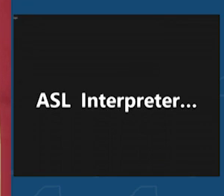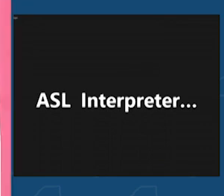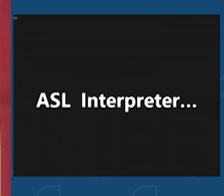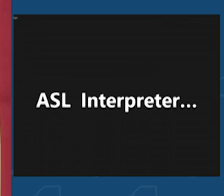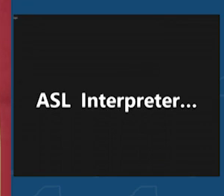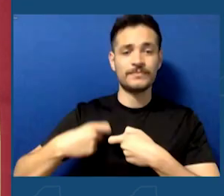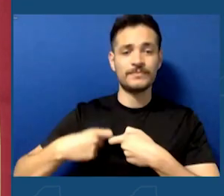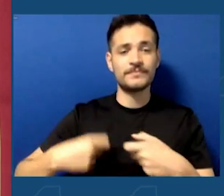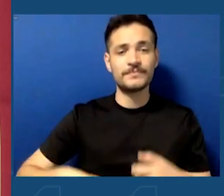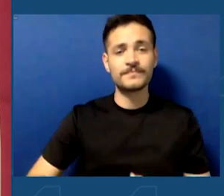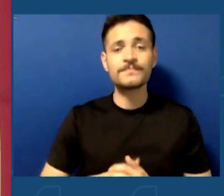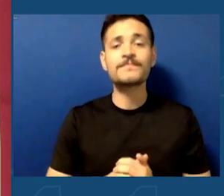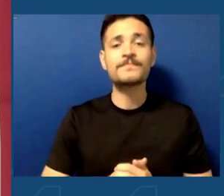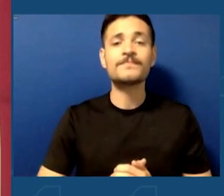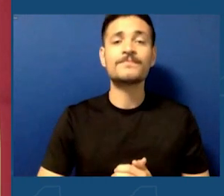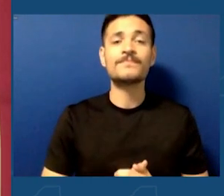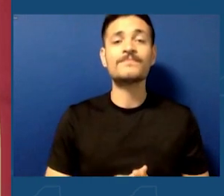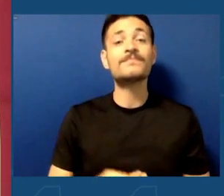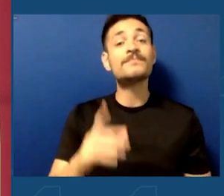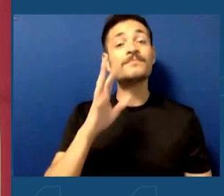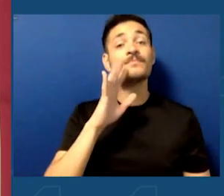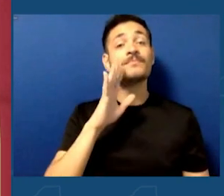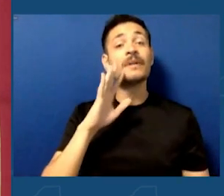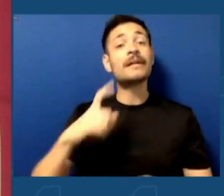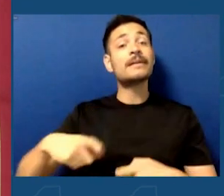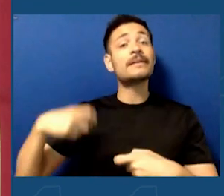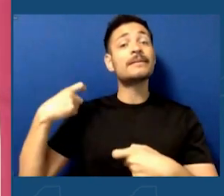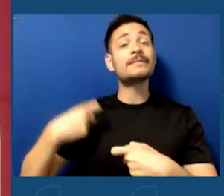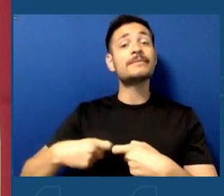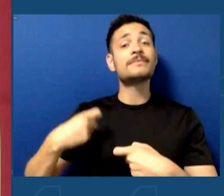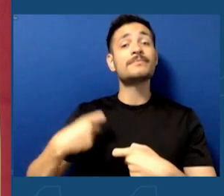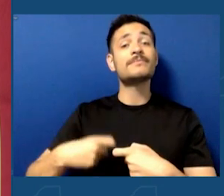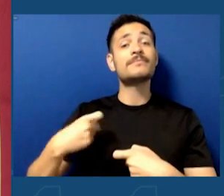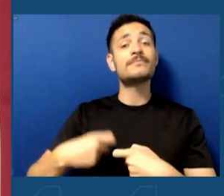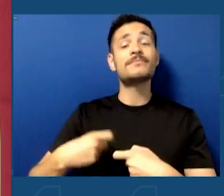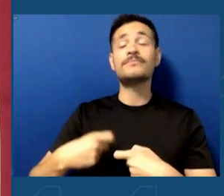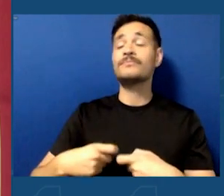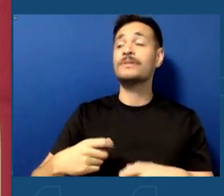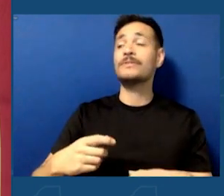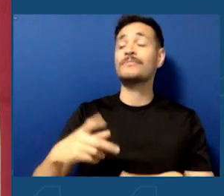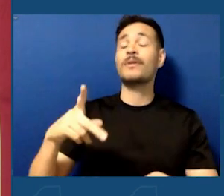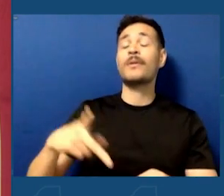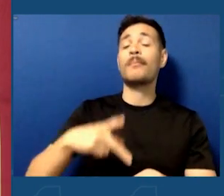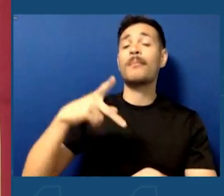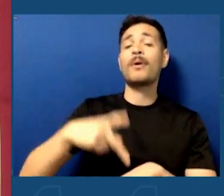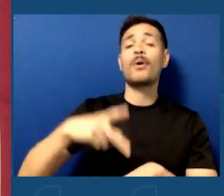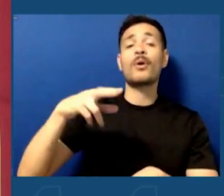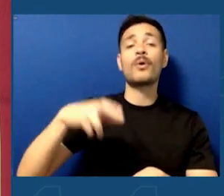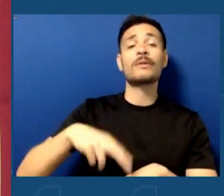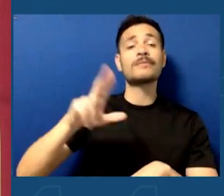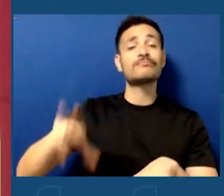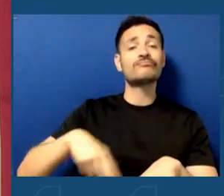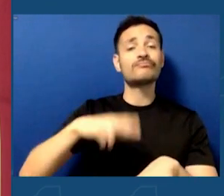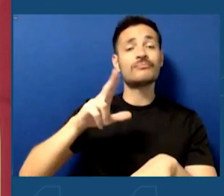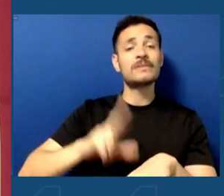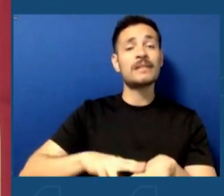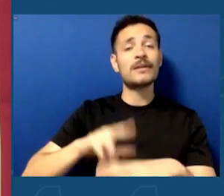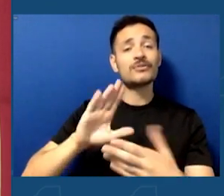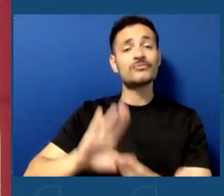siempre nítido le sirve de dosel y dan